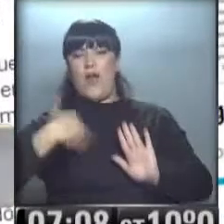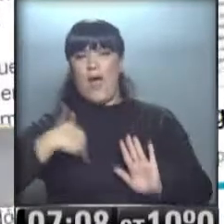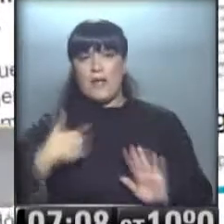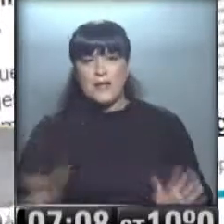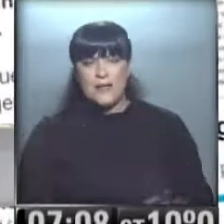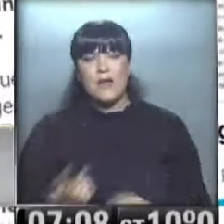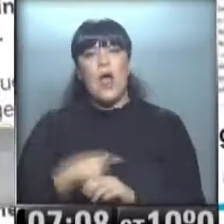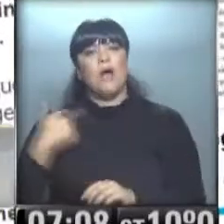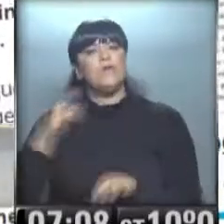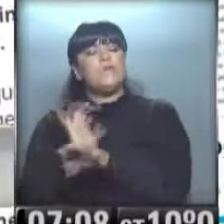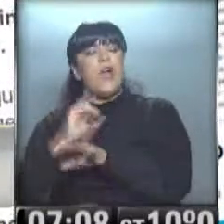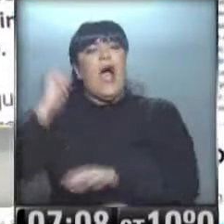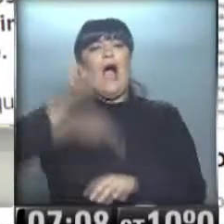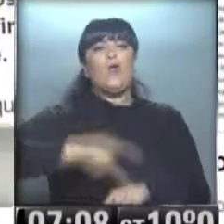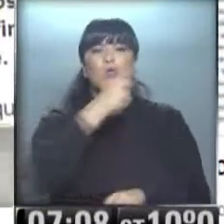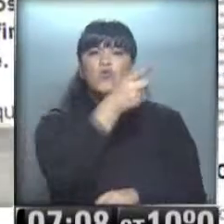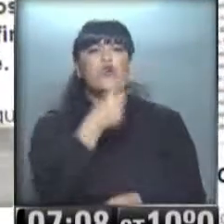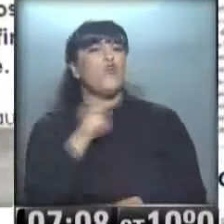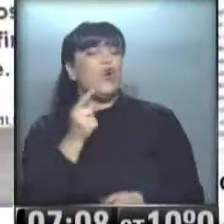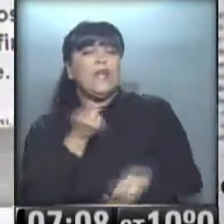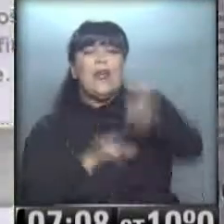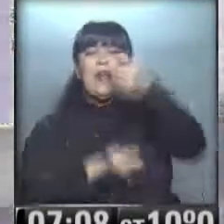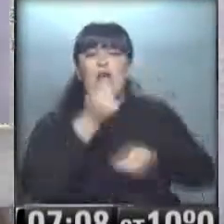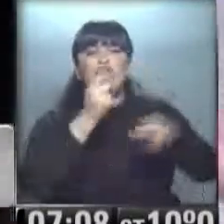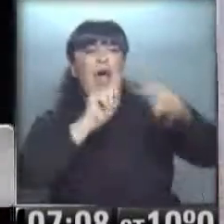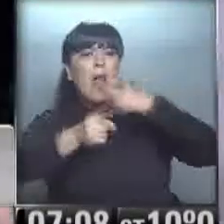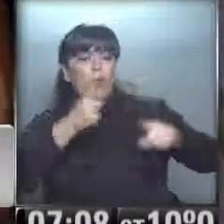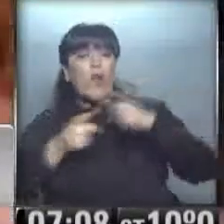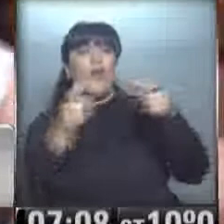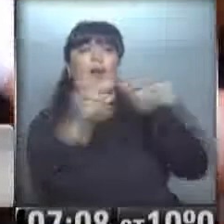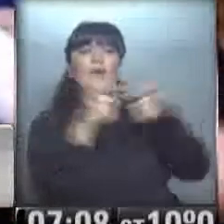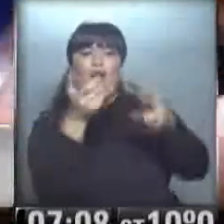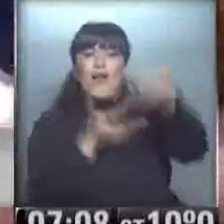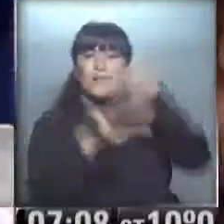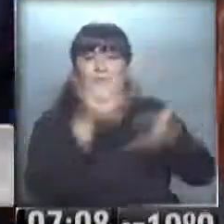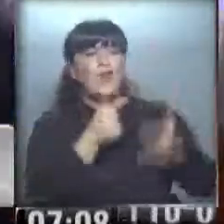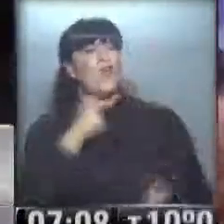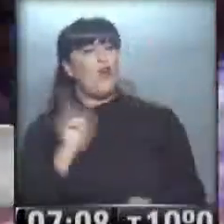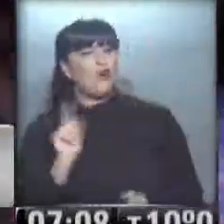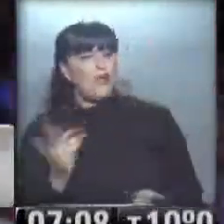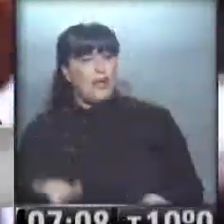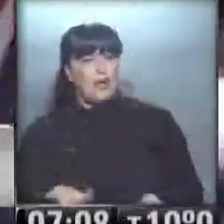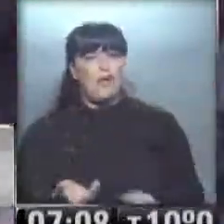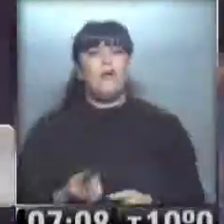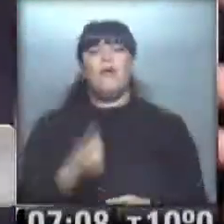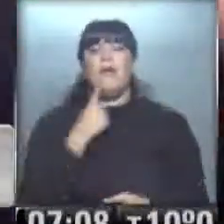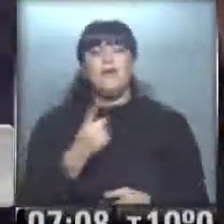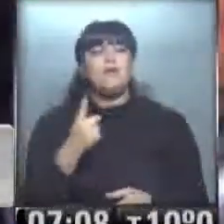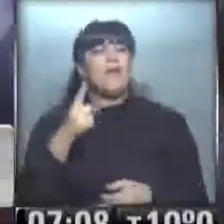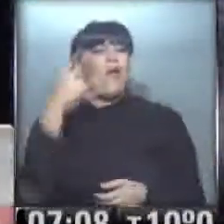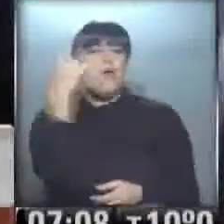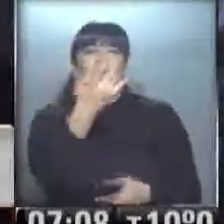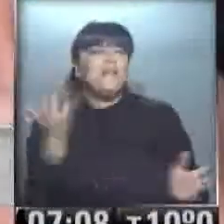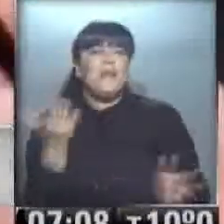los acusó de no querer negociar un acuerdo para el canje de los bonos en default que poseen y de mentir sobre lo planteado por el